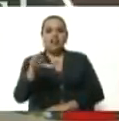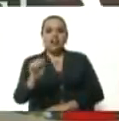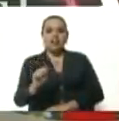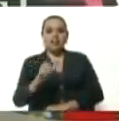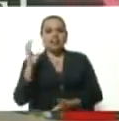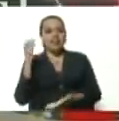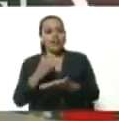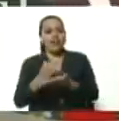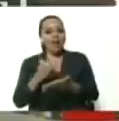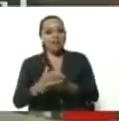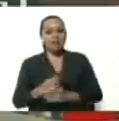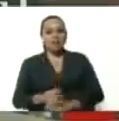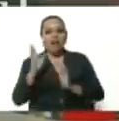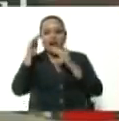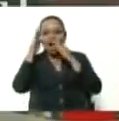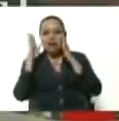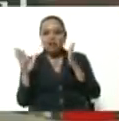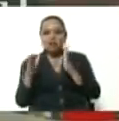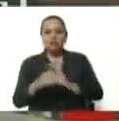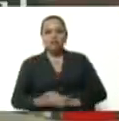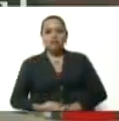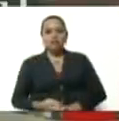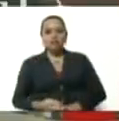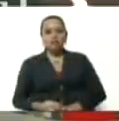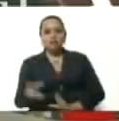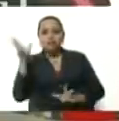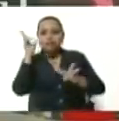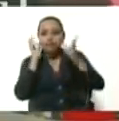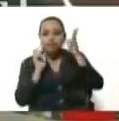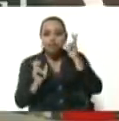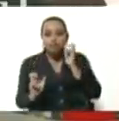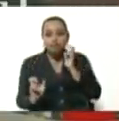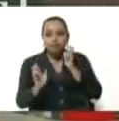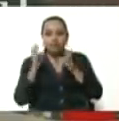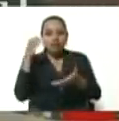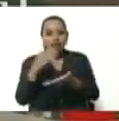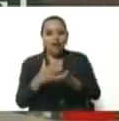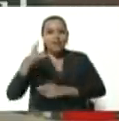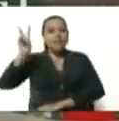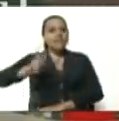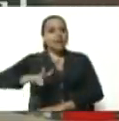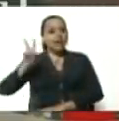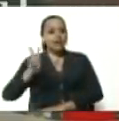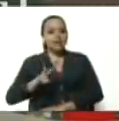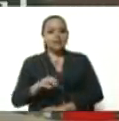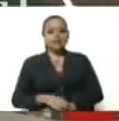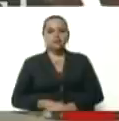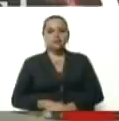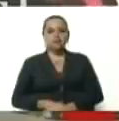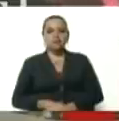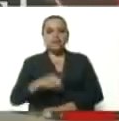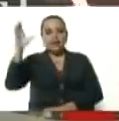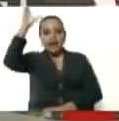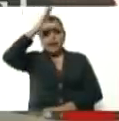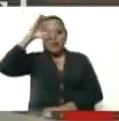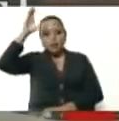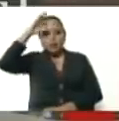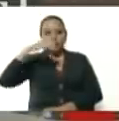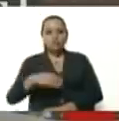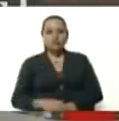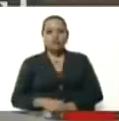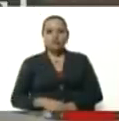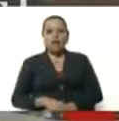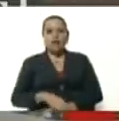Catia, atención, escúchenme, en La Vega, en Catia, en el Valle, en Caricuao, Antímano,